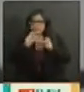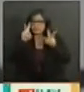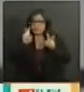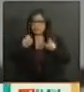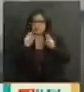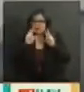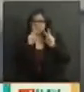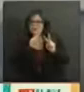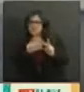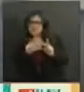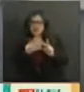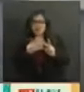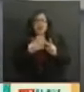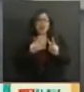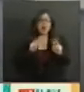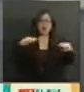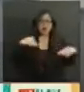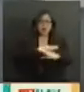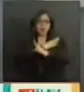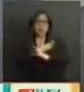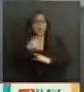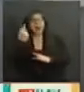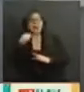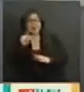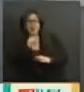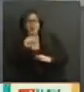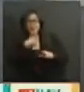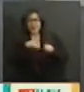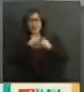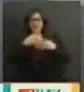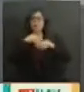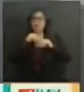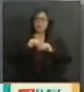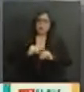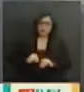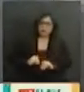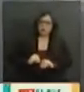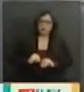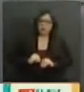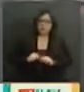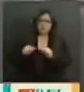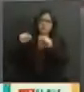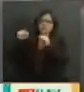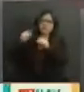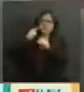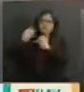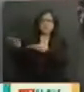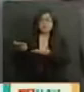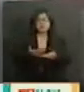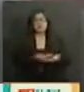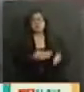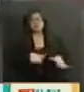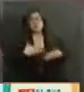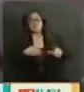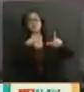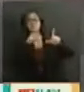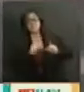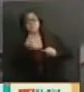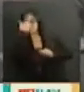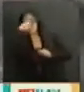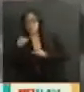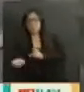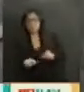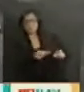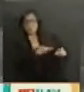de crítica social, donde justamente la entrada era así. E incluso te recibían con pocas ganas los guardias, había gente